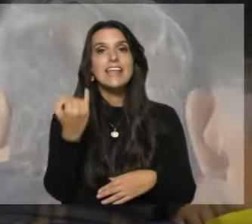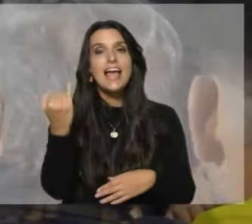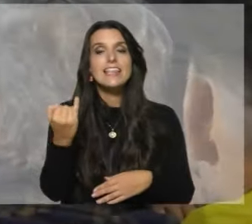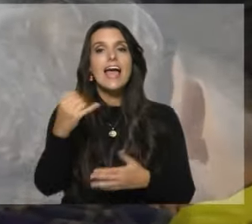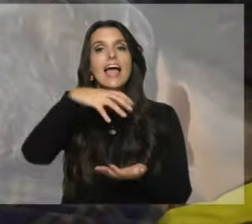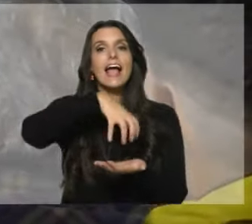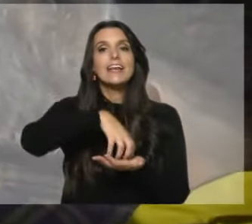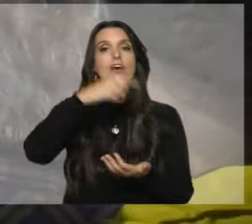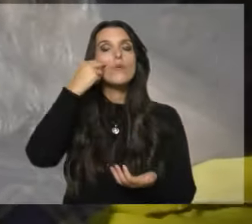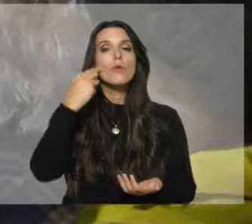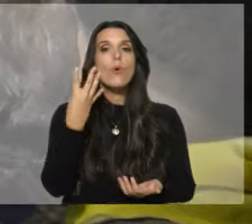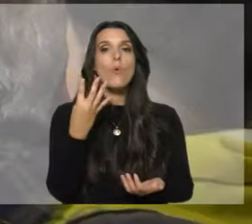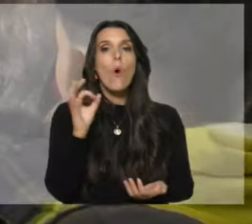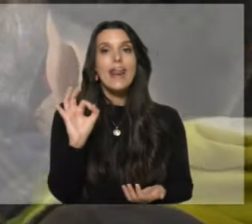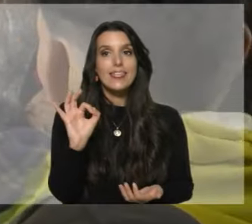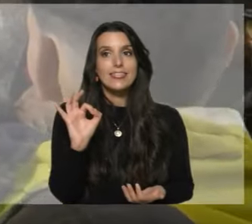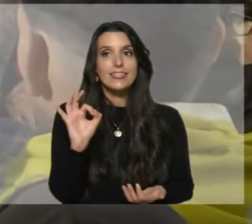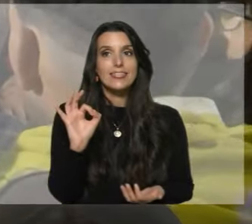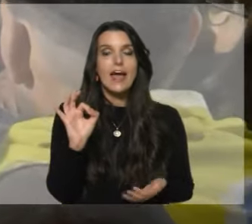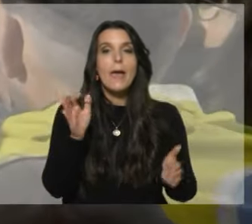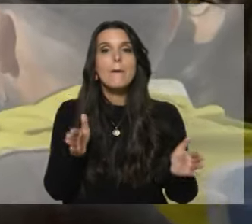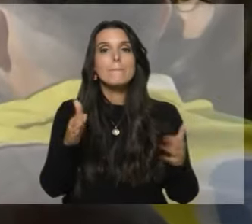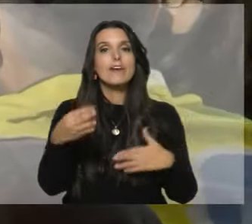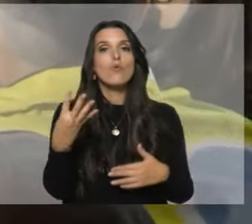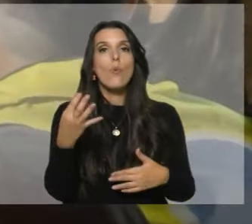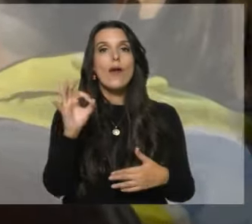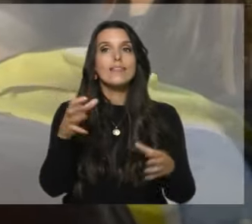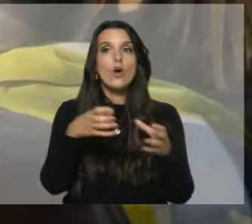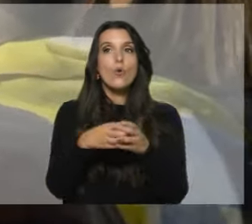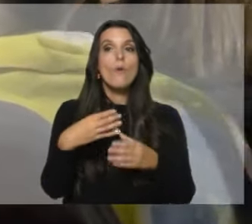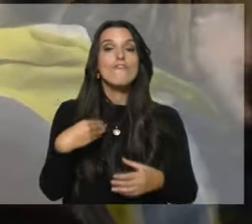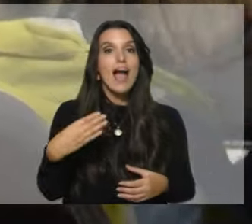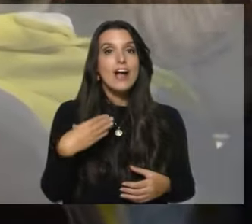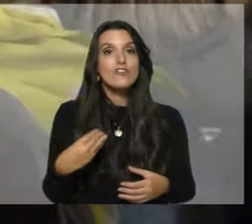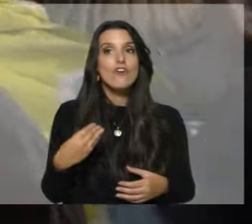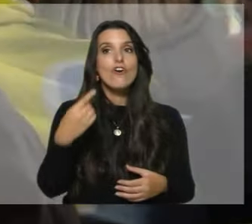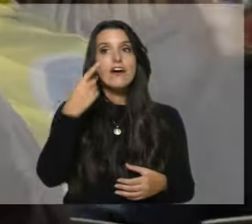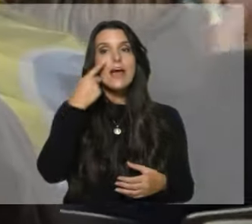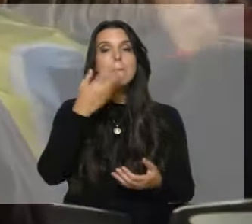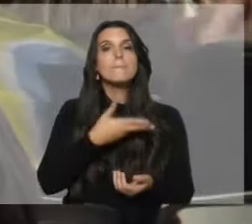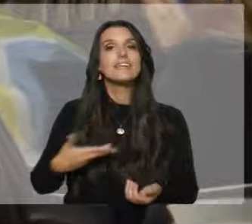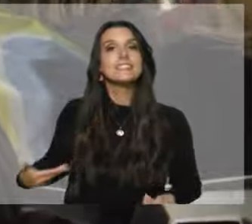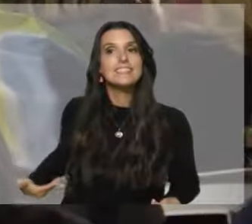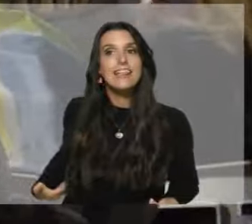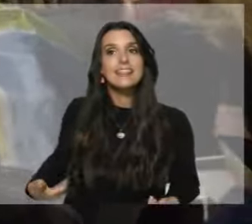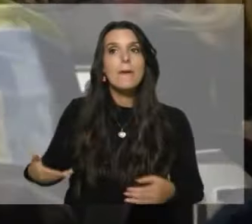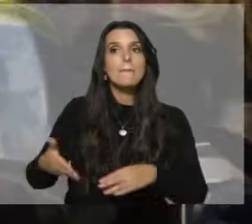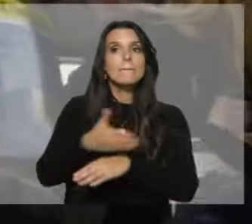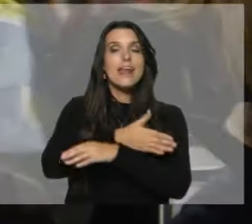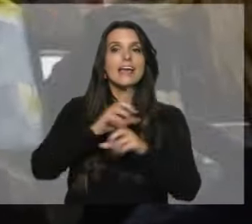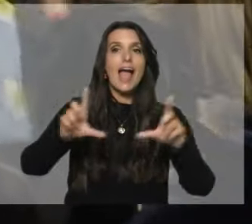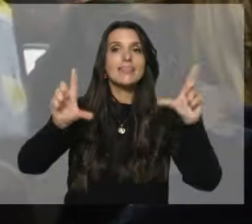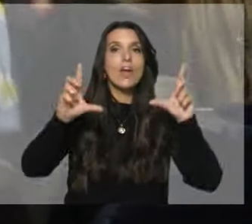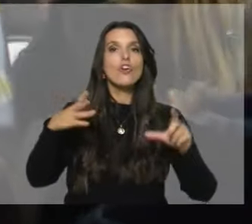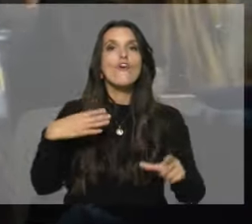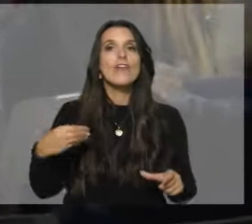40, sede de la lista 40, espacio 40 del Partido Nacional, se hace presente esta noche el precandidato del Partido